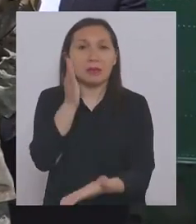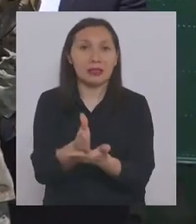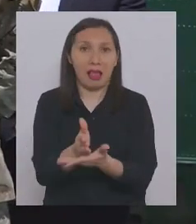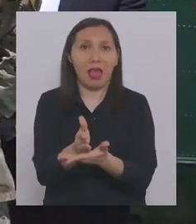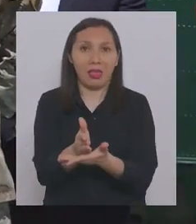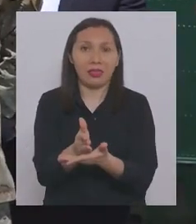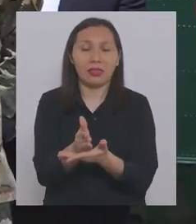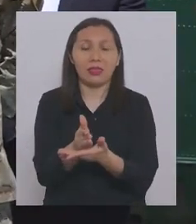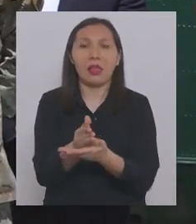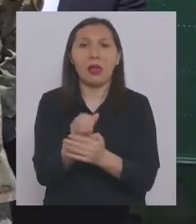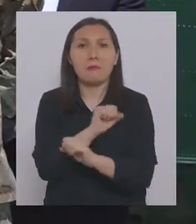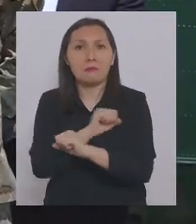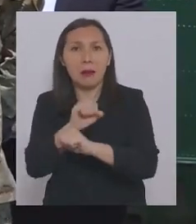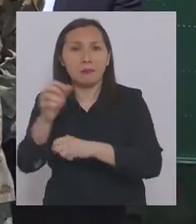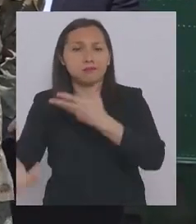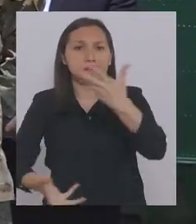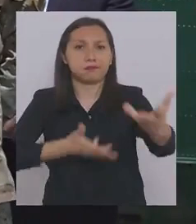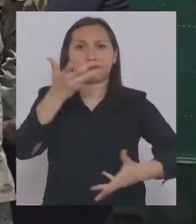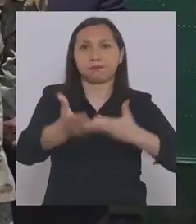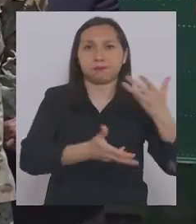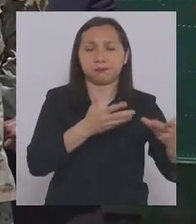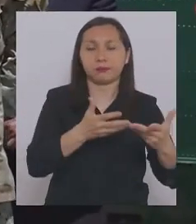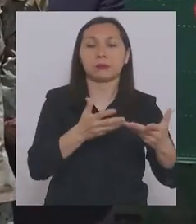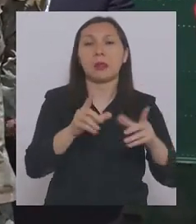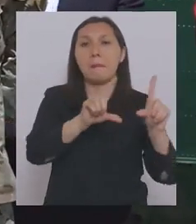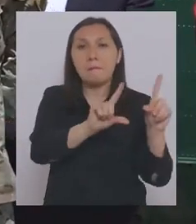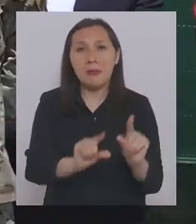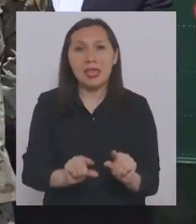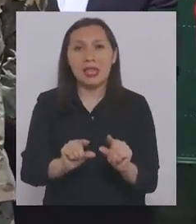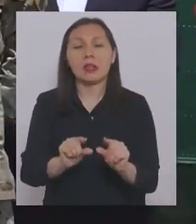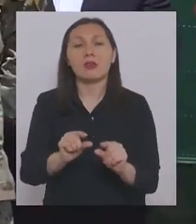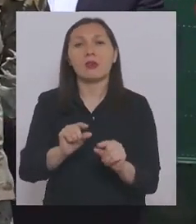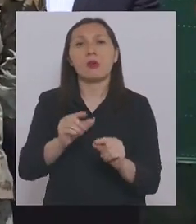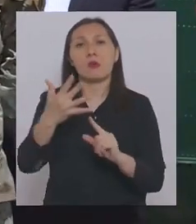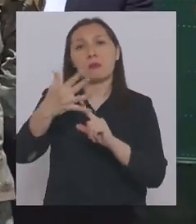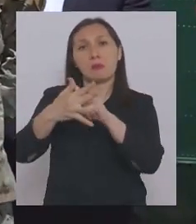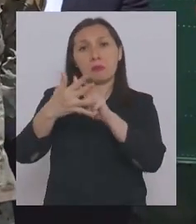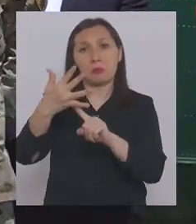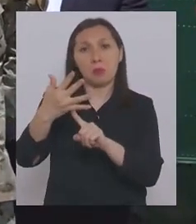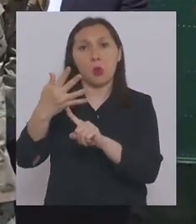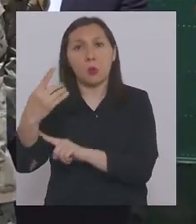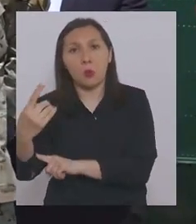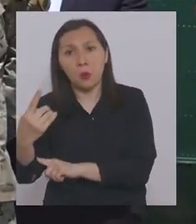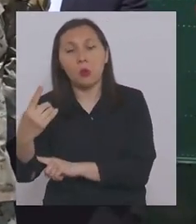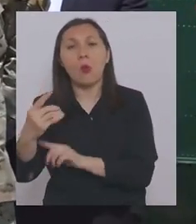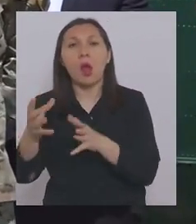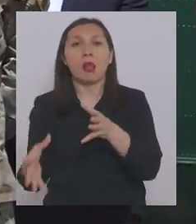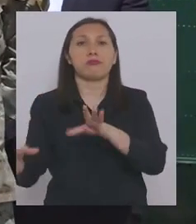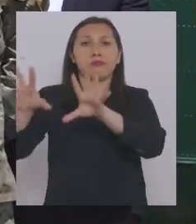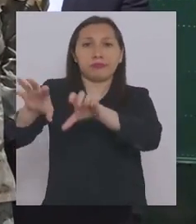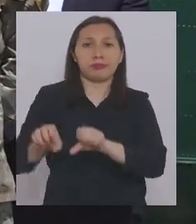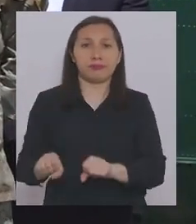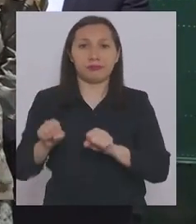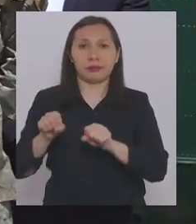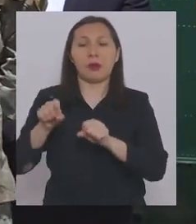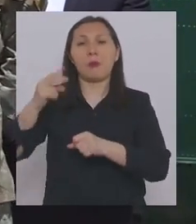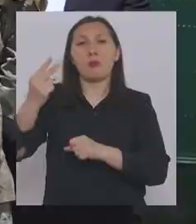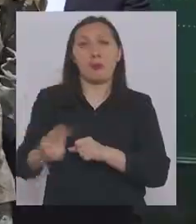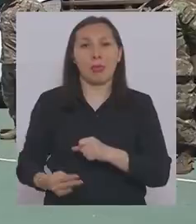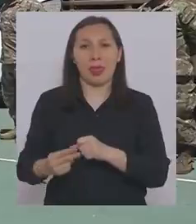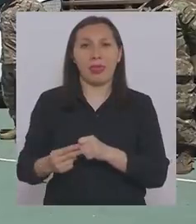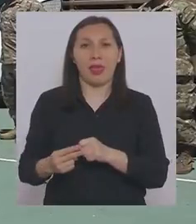de los atentados incendiarios y la reducción a la quinta parte de las usurpaciones de